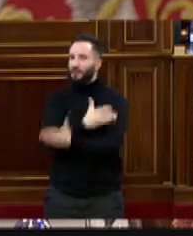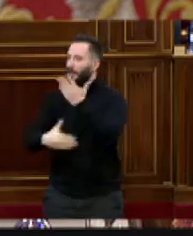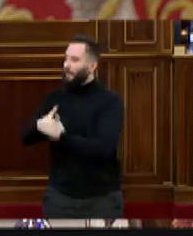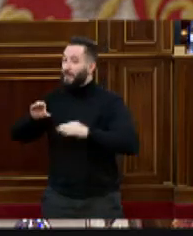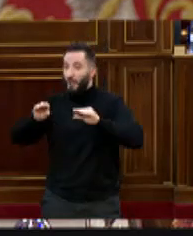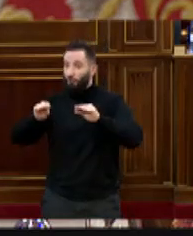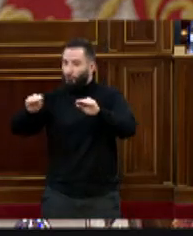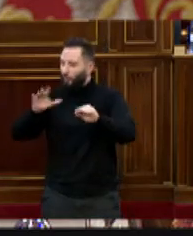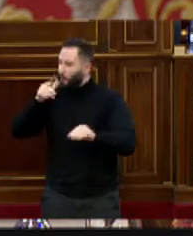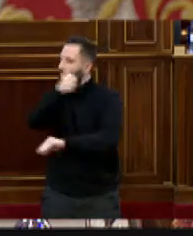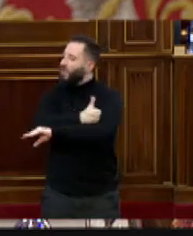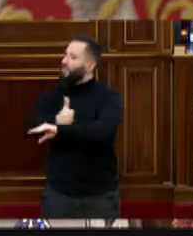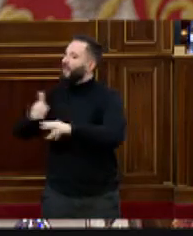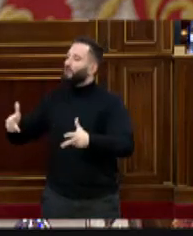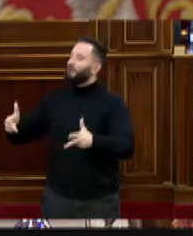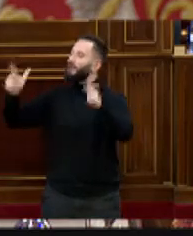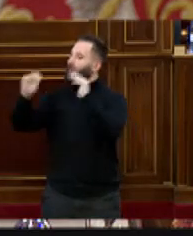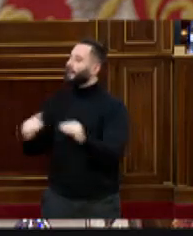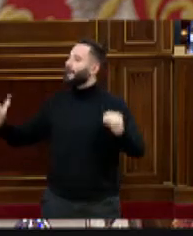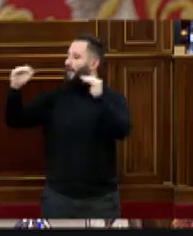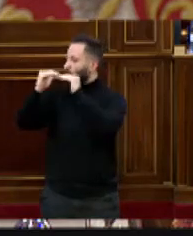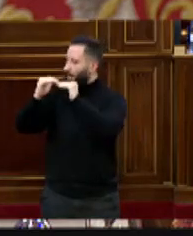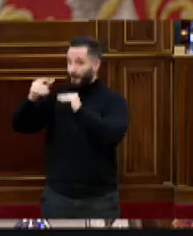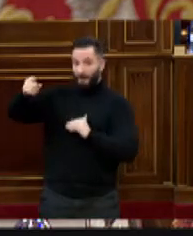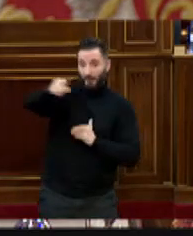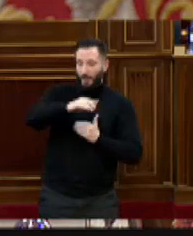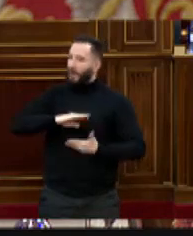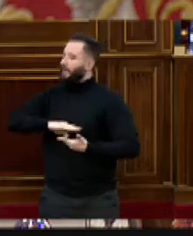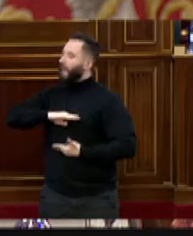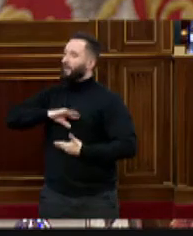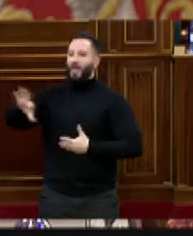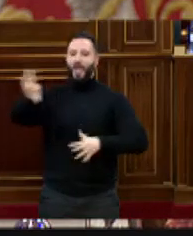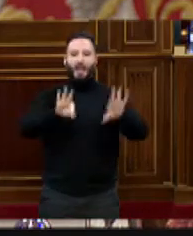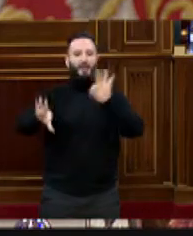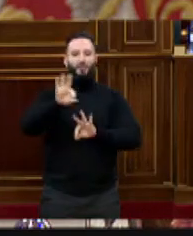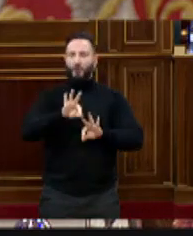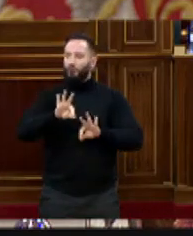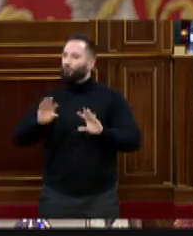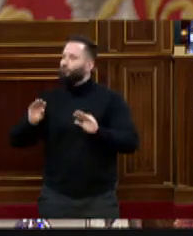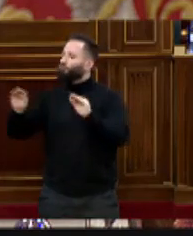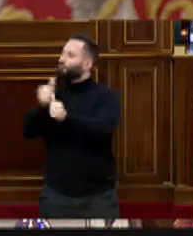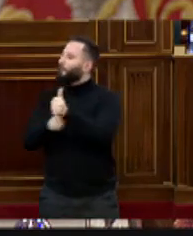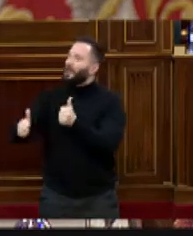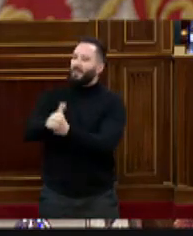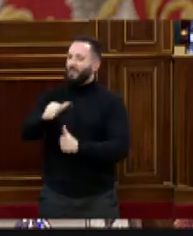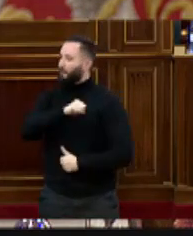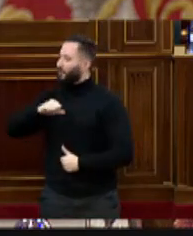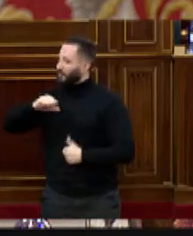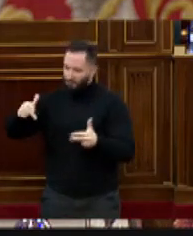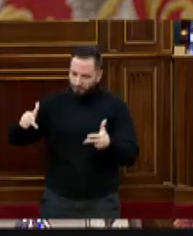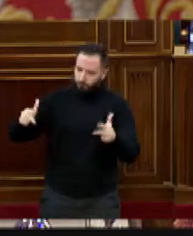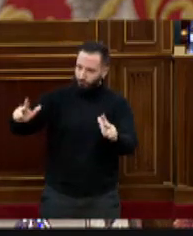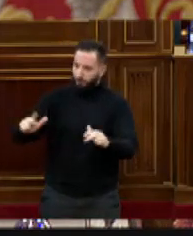ciudadanos libres e iguales con capacidad de elección de tener sus preferencias personales